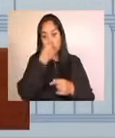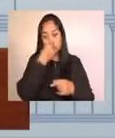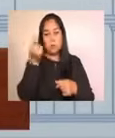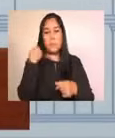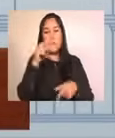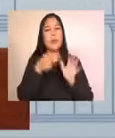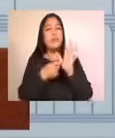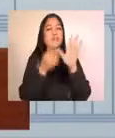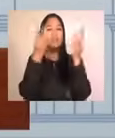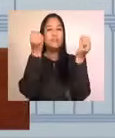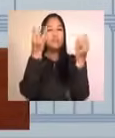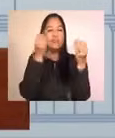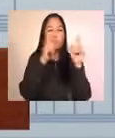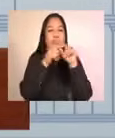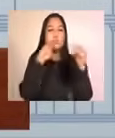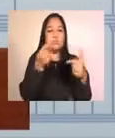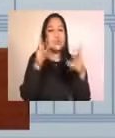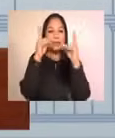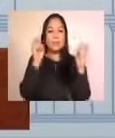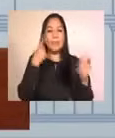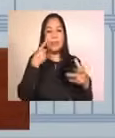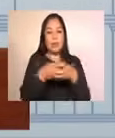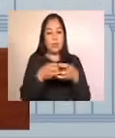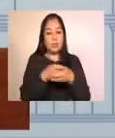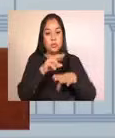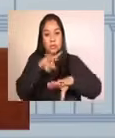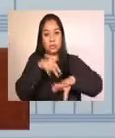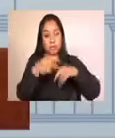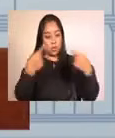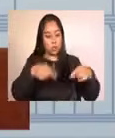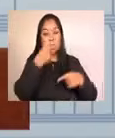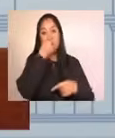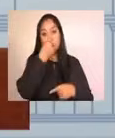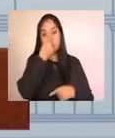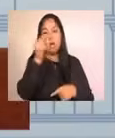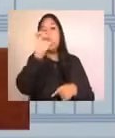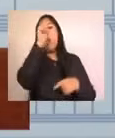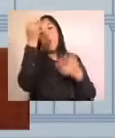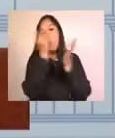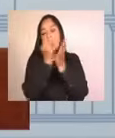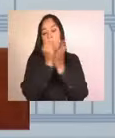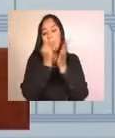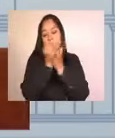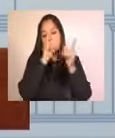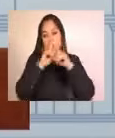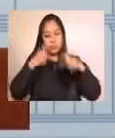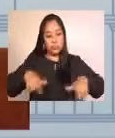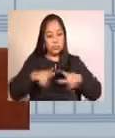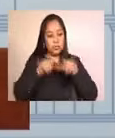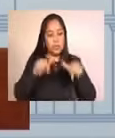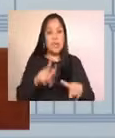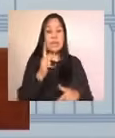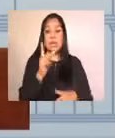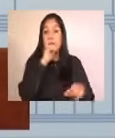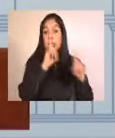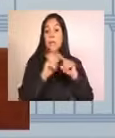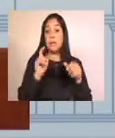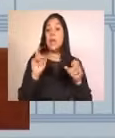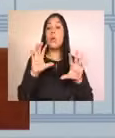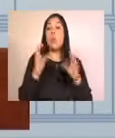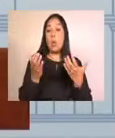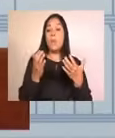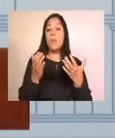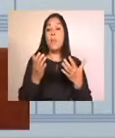de el rol de la Comisión Nacional contra la Corrupción y otras instituciones en este espacio, así como también